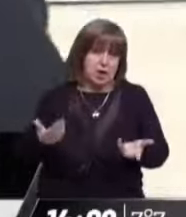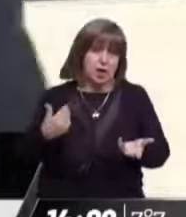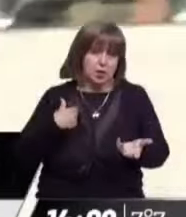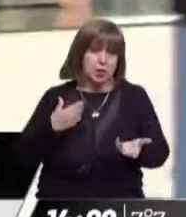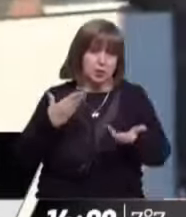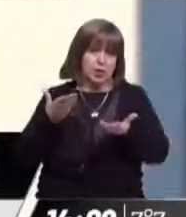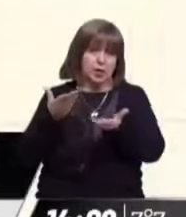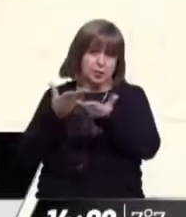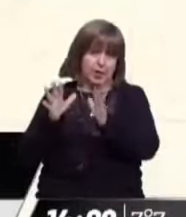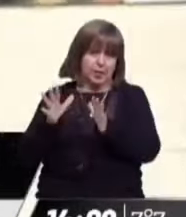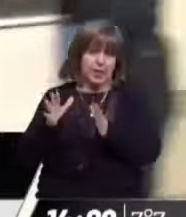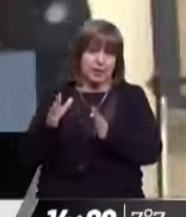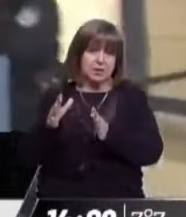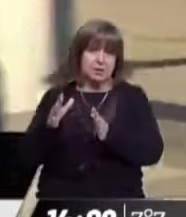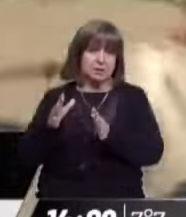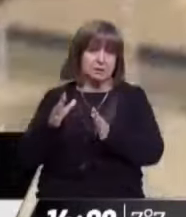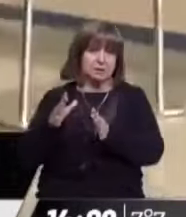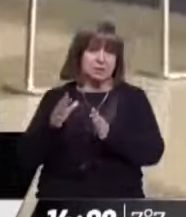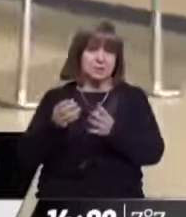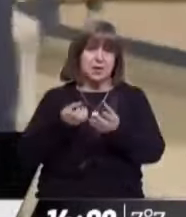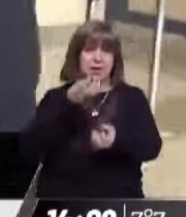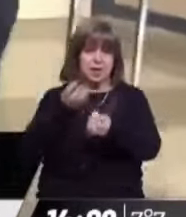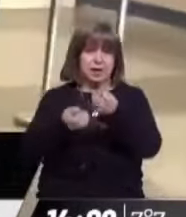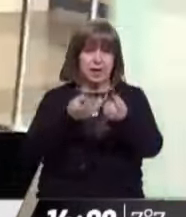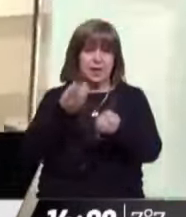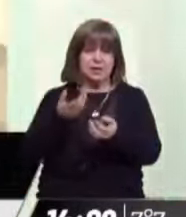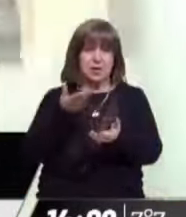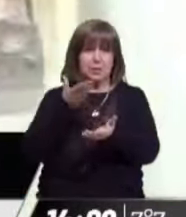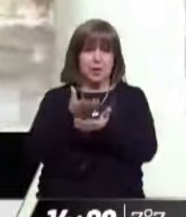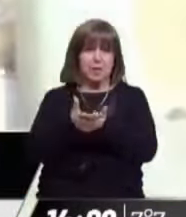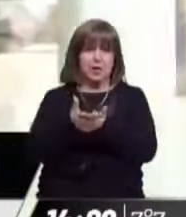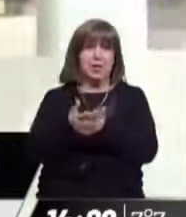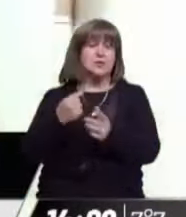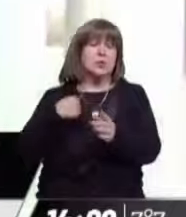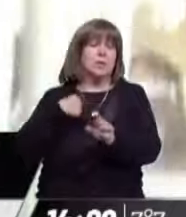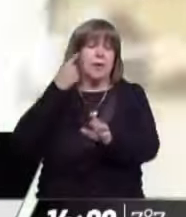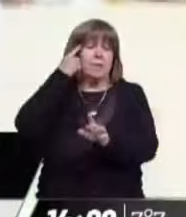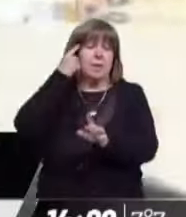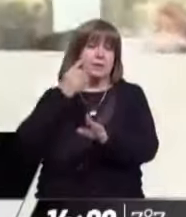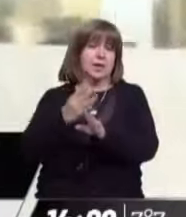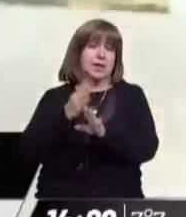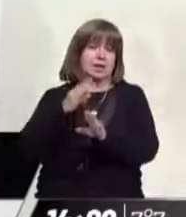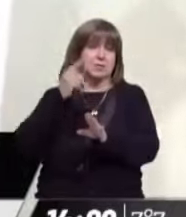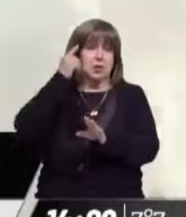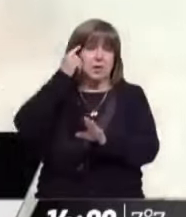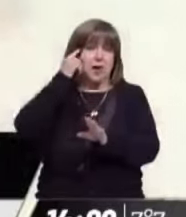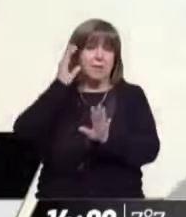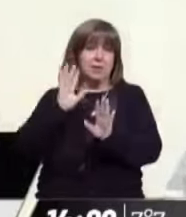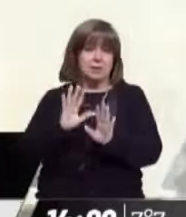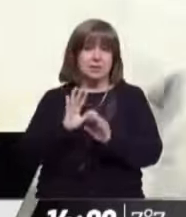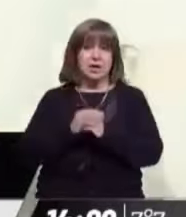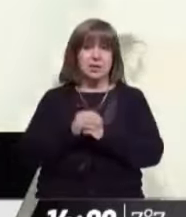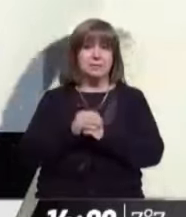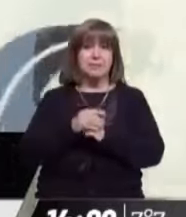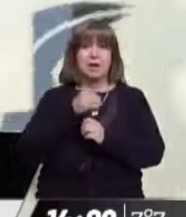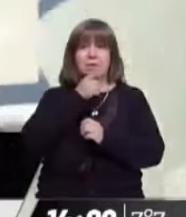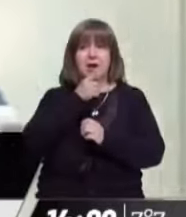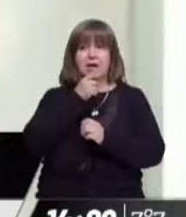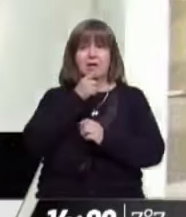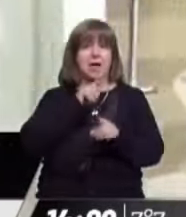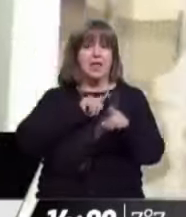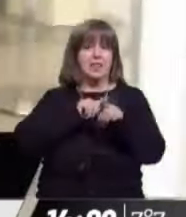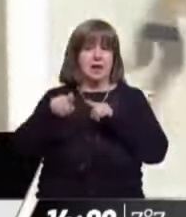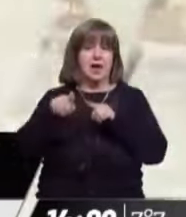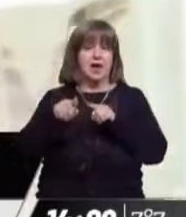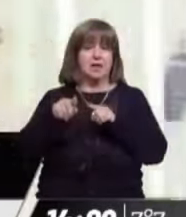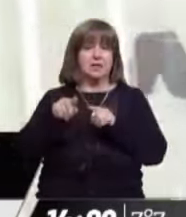pedir la libertad. ¿Lo va a hacer después de que sus clientes presten declaración? Lo tengo que analizar. Yo creo que no va a ser necesario directamente.